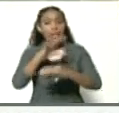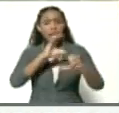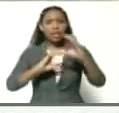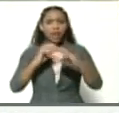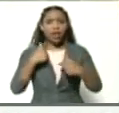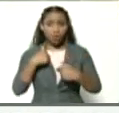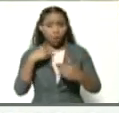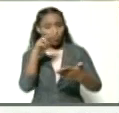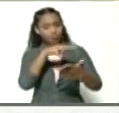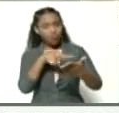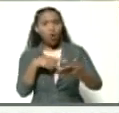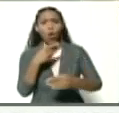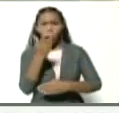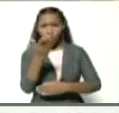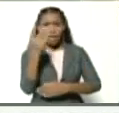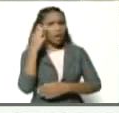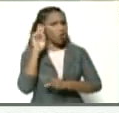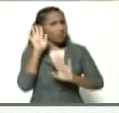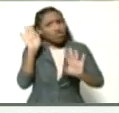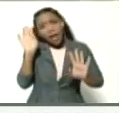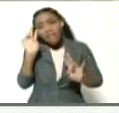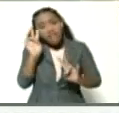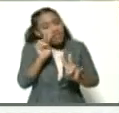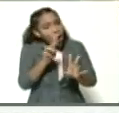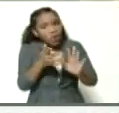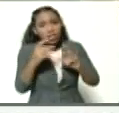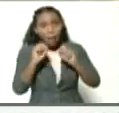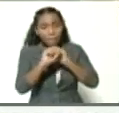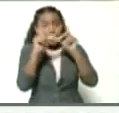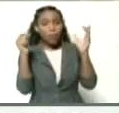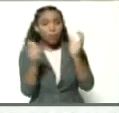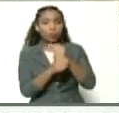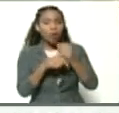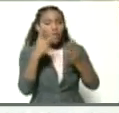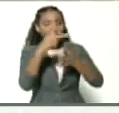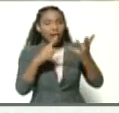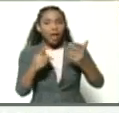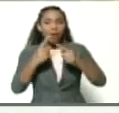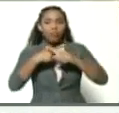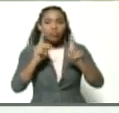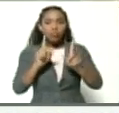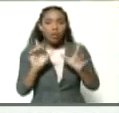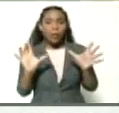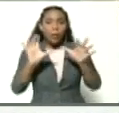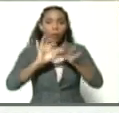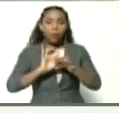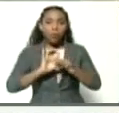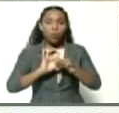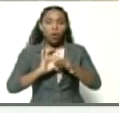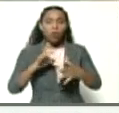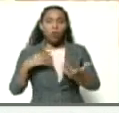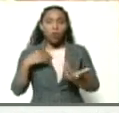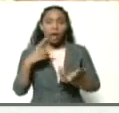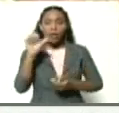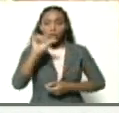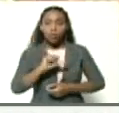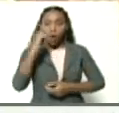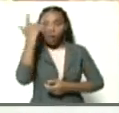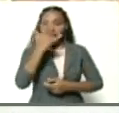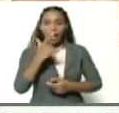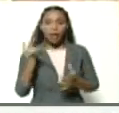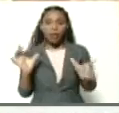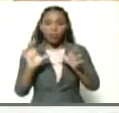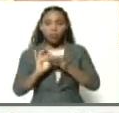leyendo, no sé si usted vio, se descubrió una variante que combina la sudafricana con una de las variantes